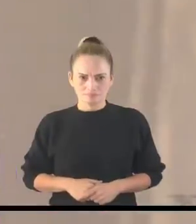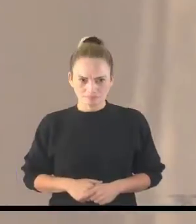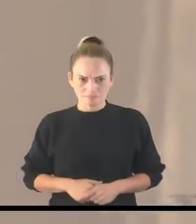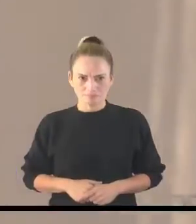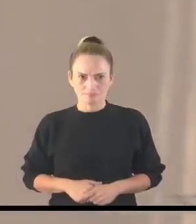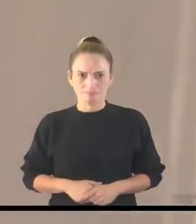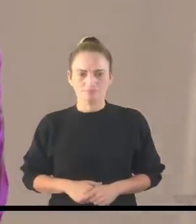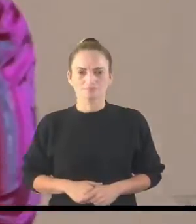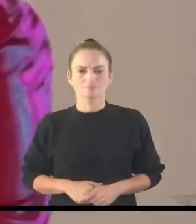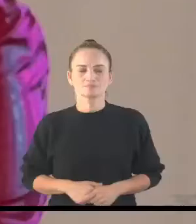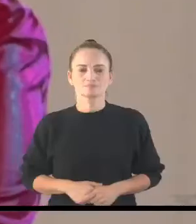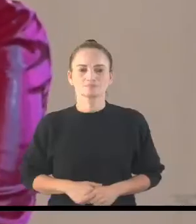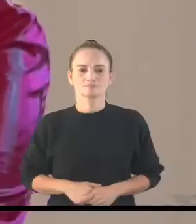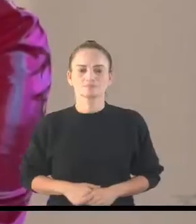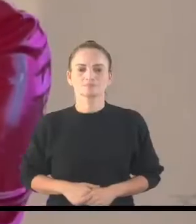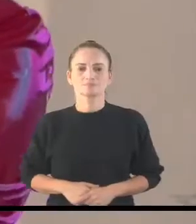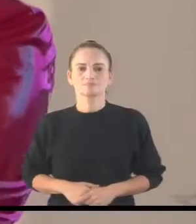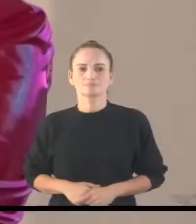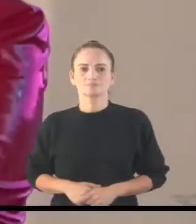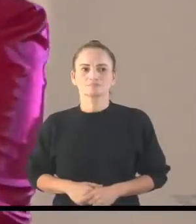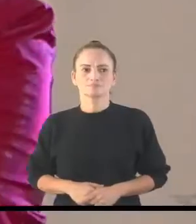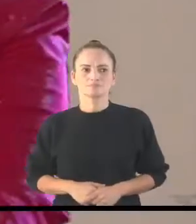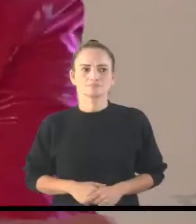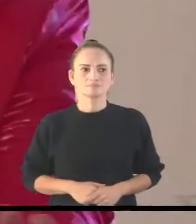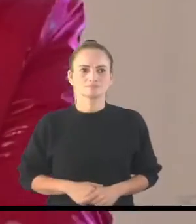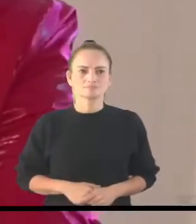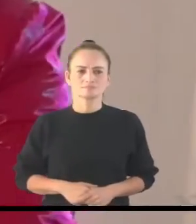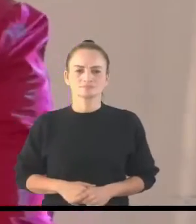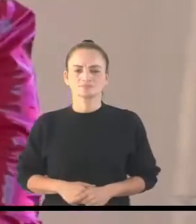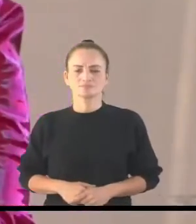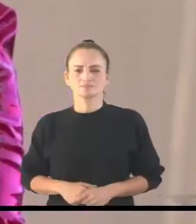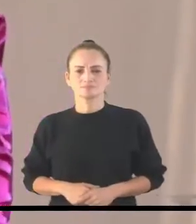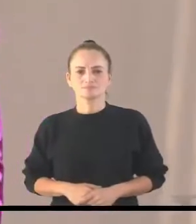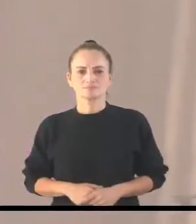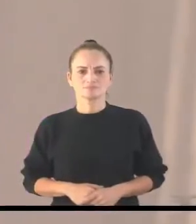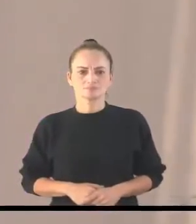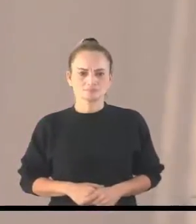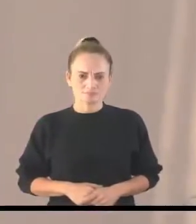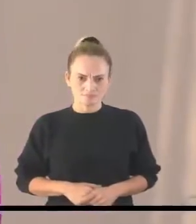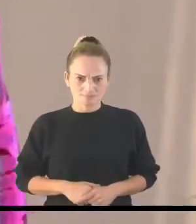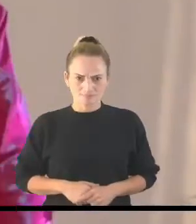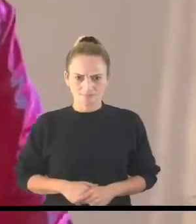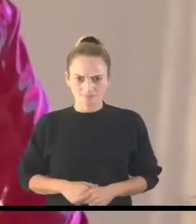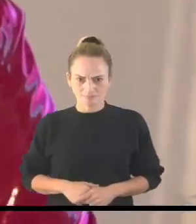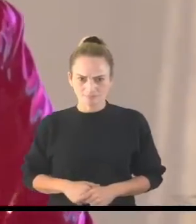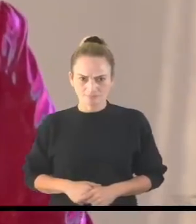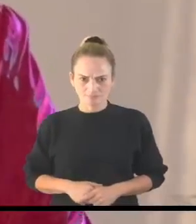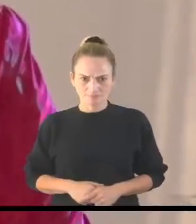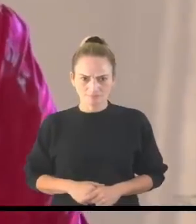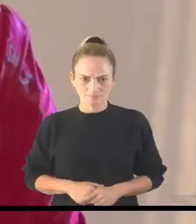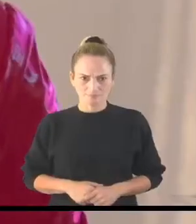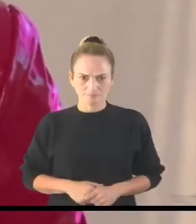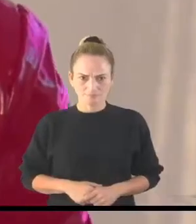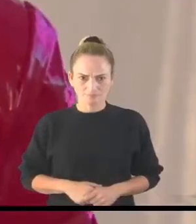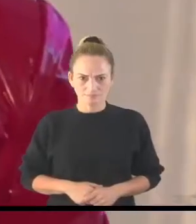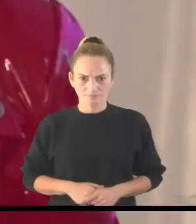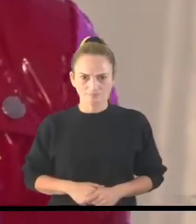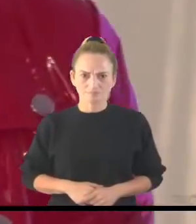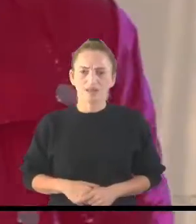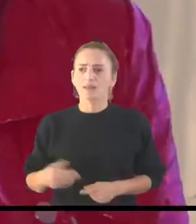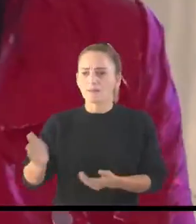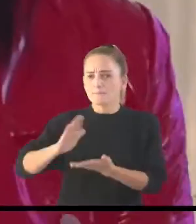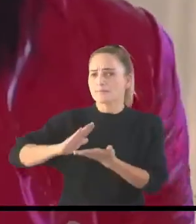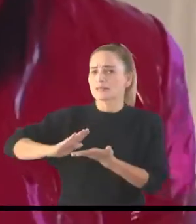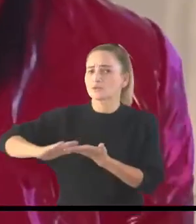Y el rencor lo han sanado las almas tan buenas, porque hay